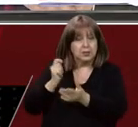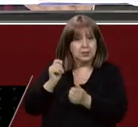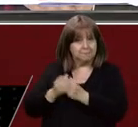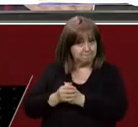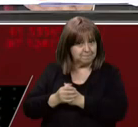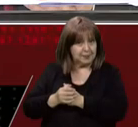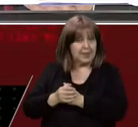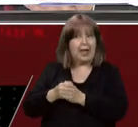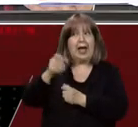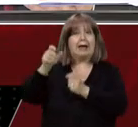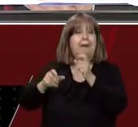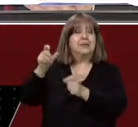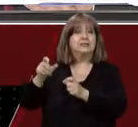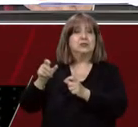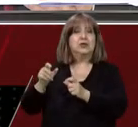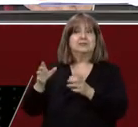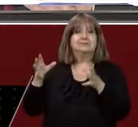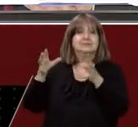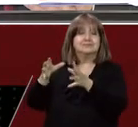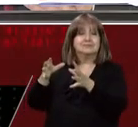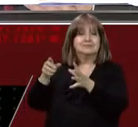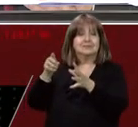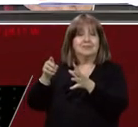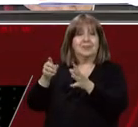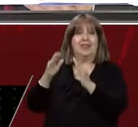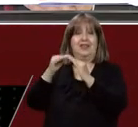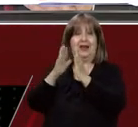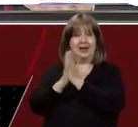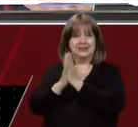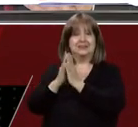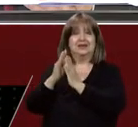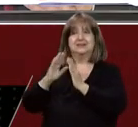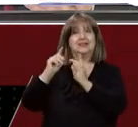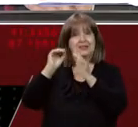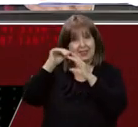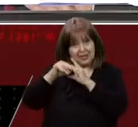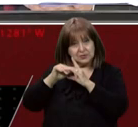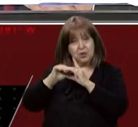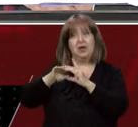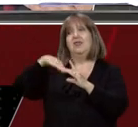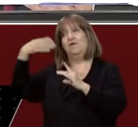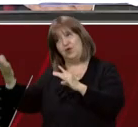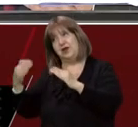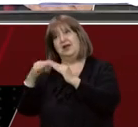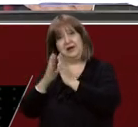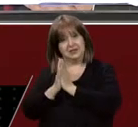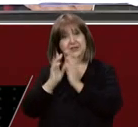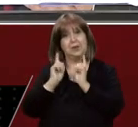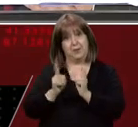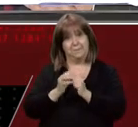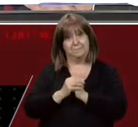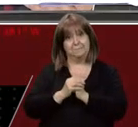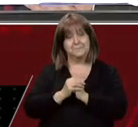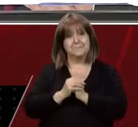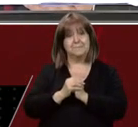acá hay mucha gente trabajando para esa impunidad, desde adentro de la Iglesia, desde afuera de la Iglesia.